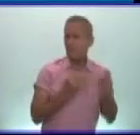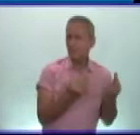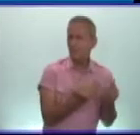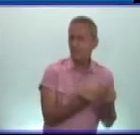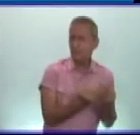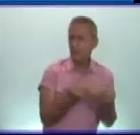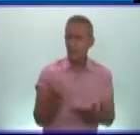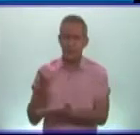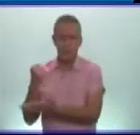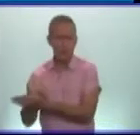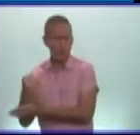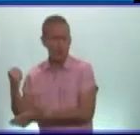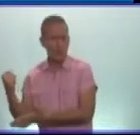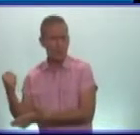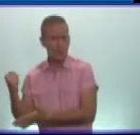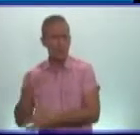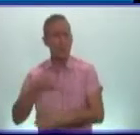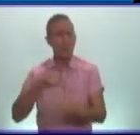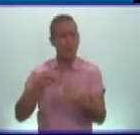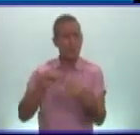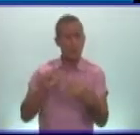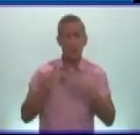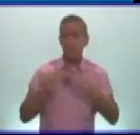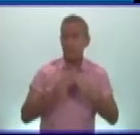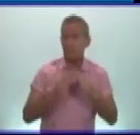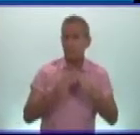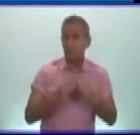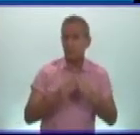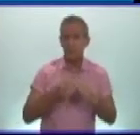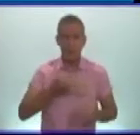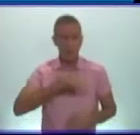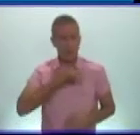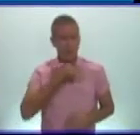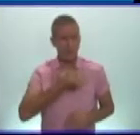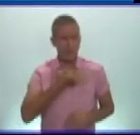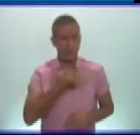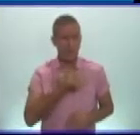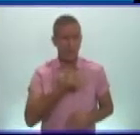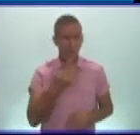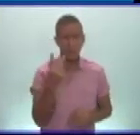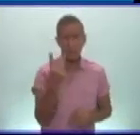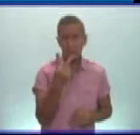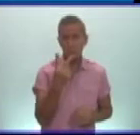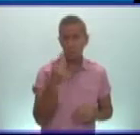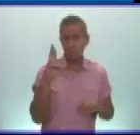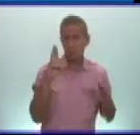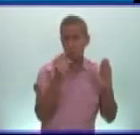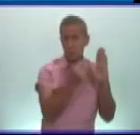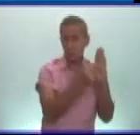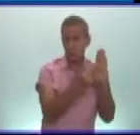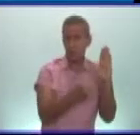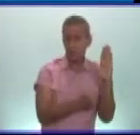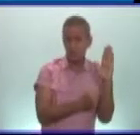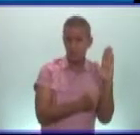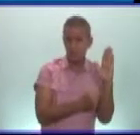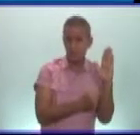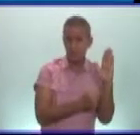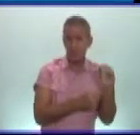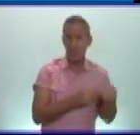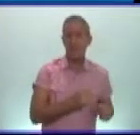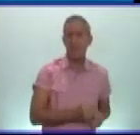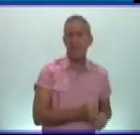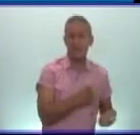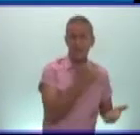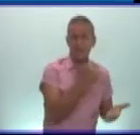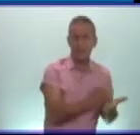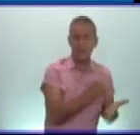casa, es muy sencillo. Van a argumentarlo con no menos de dos razones, si es una carta familiar o una carta